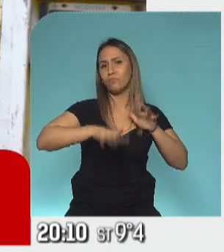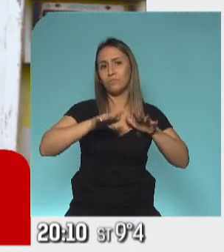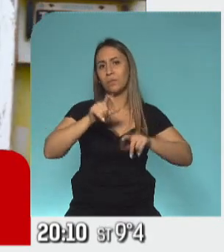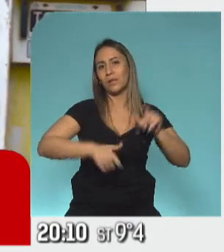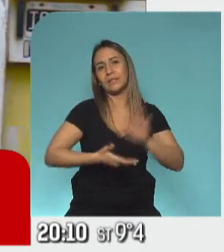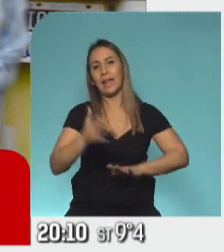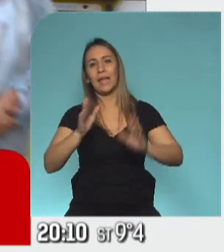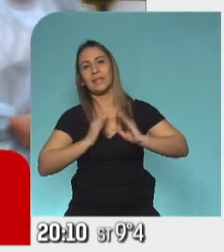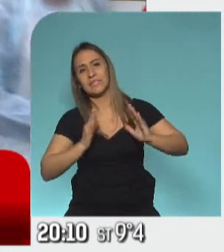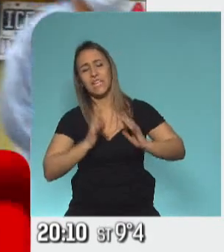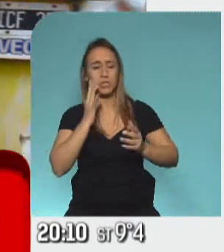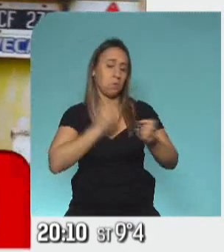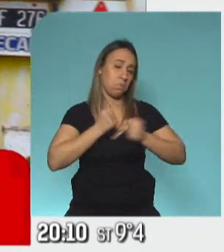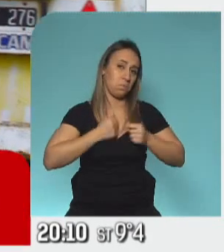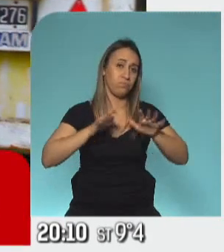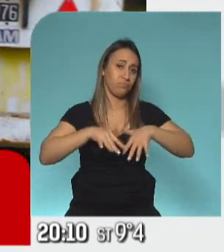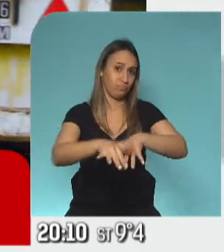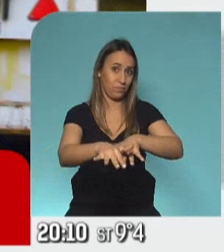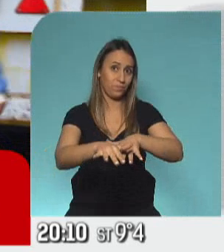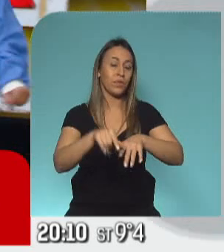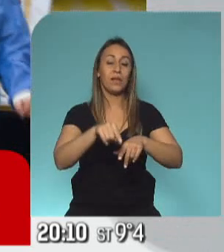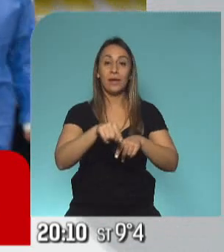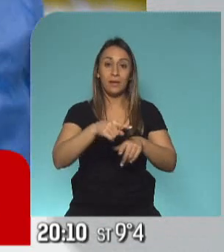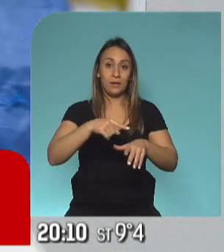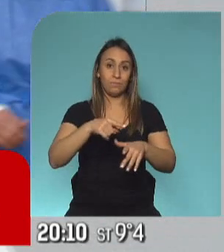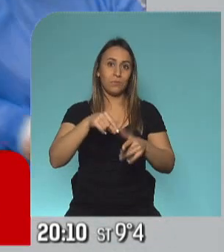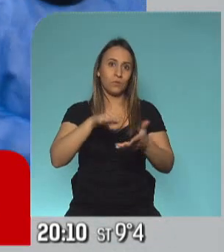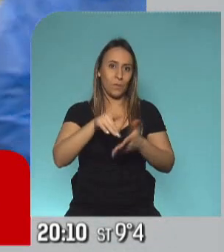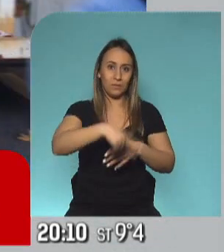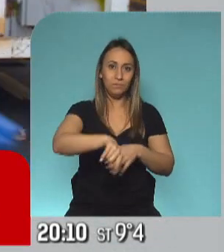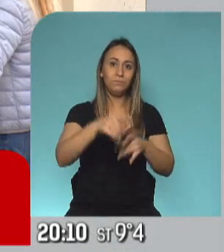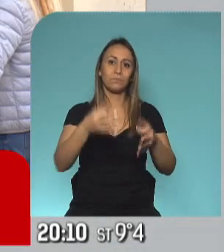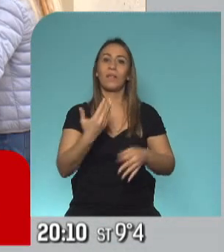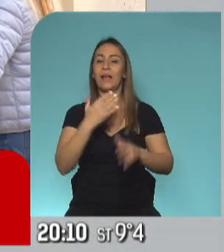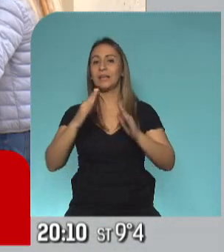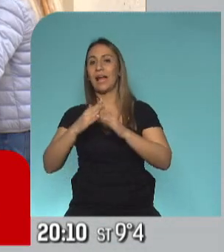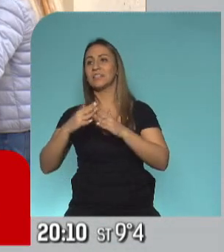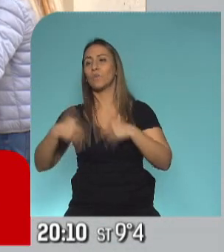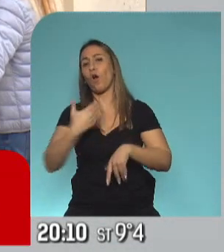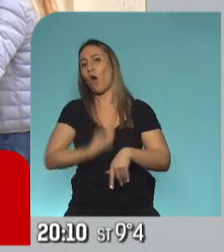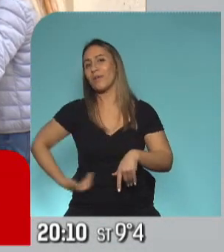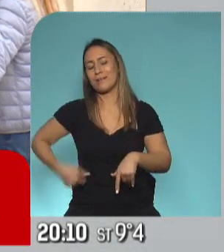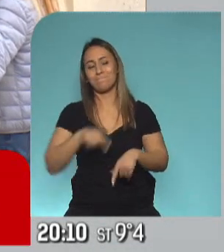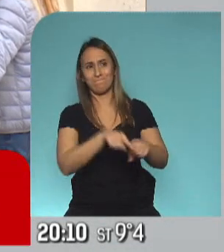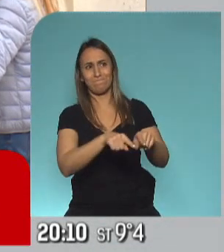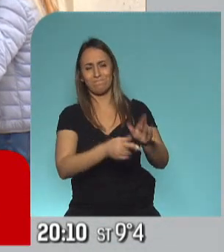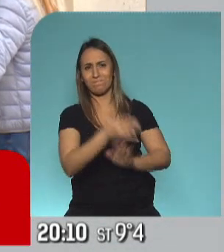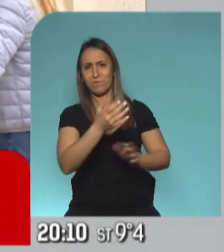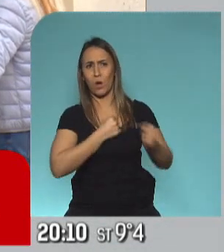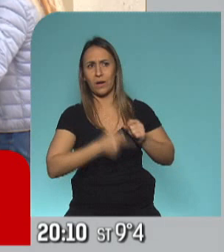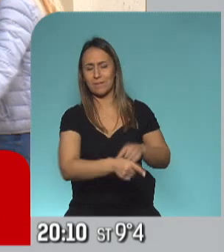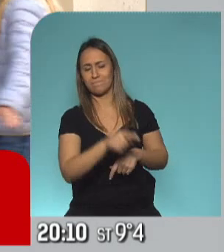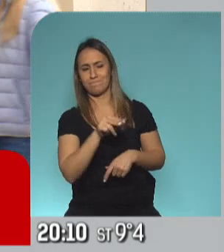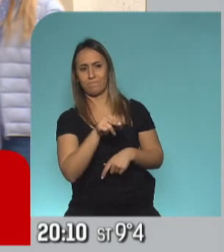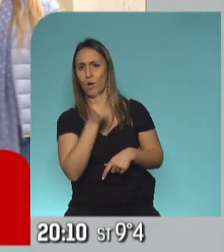a hacer ejercicio, porque sobre todo porque sabemos que es un mensaje que en la Casa Rosada desde el día 1 no gustó, el tema de los runners en la ciudad.